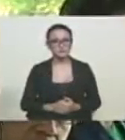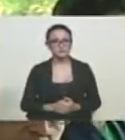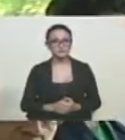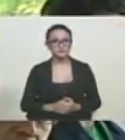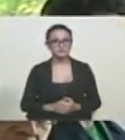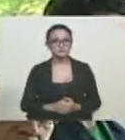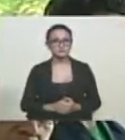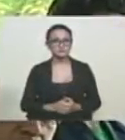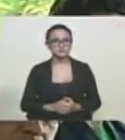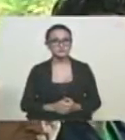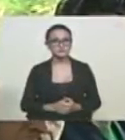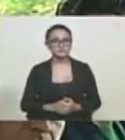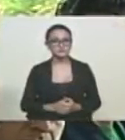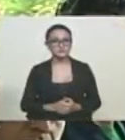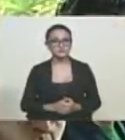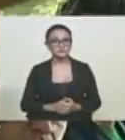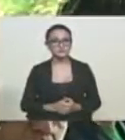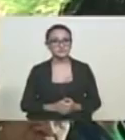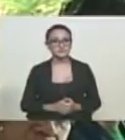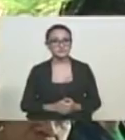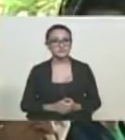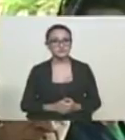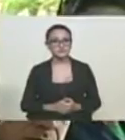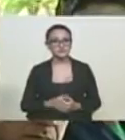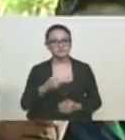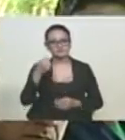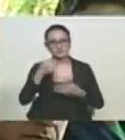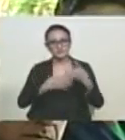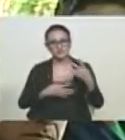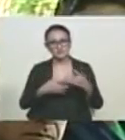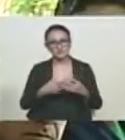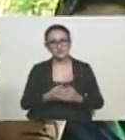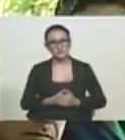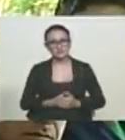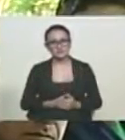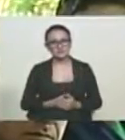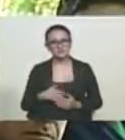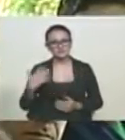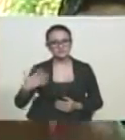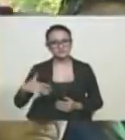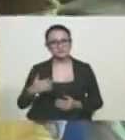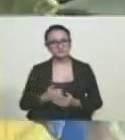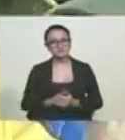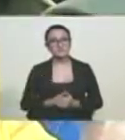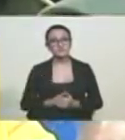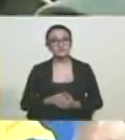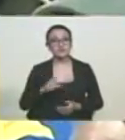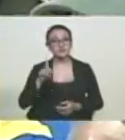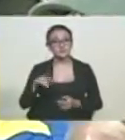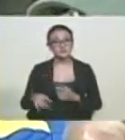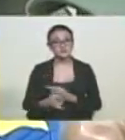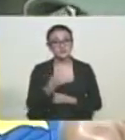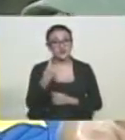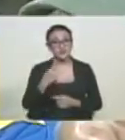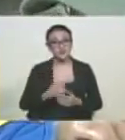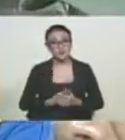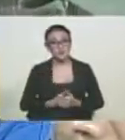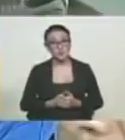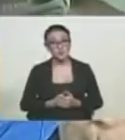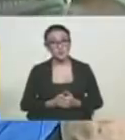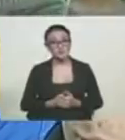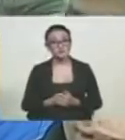Salió abono, salieron insumos y salió